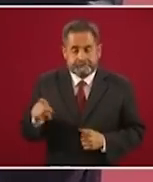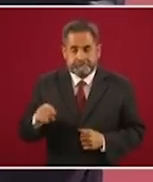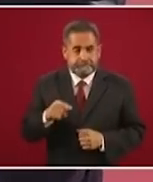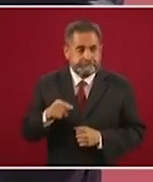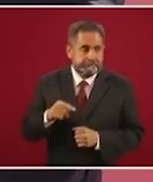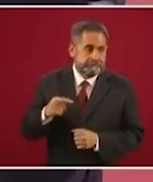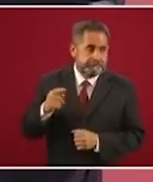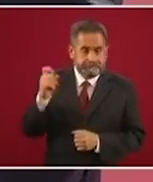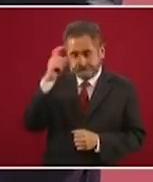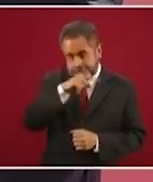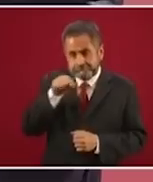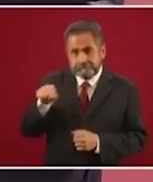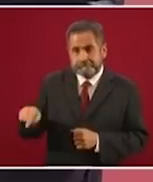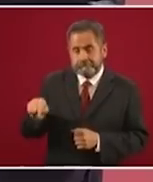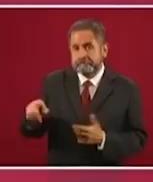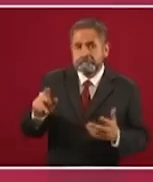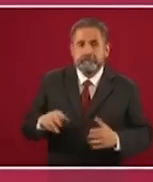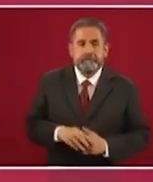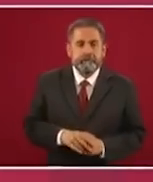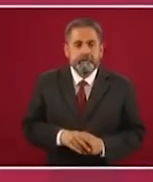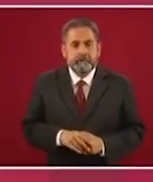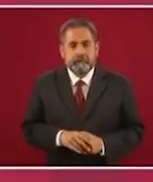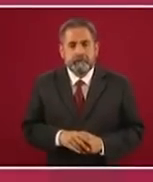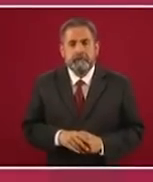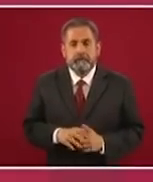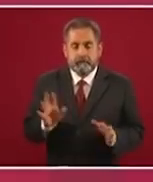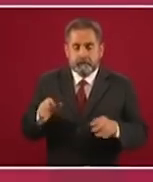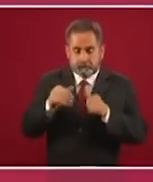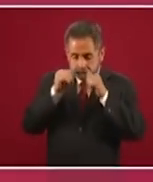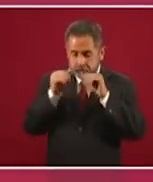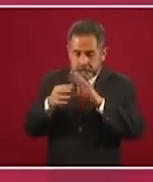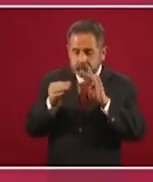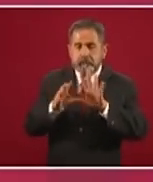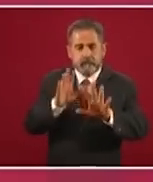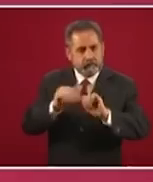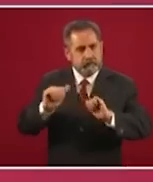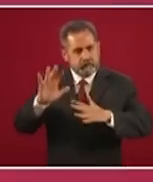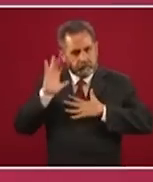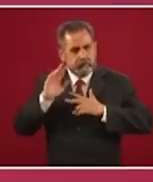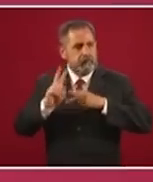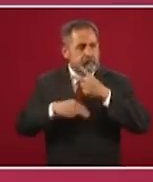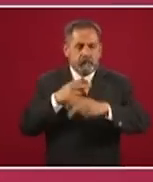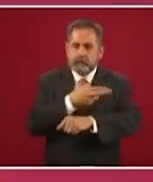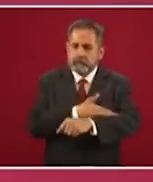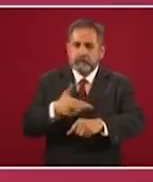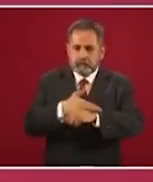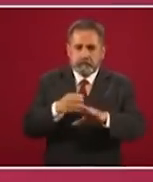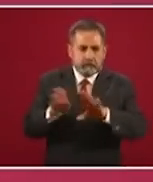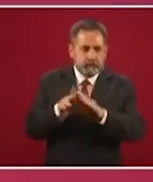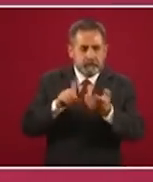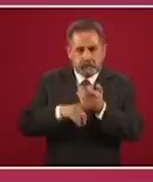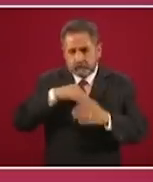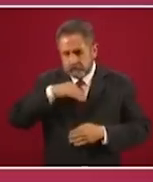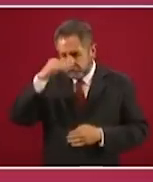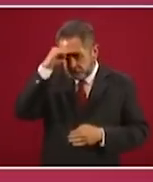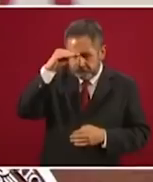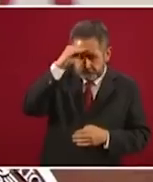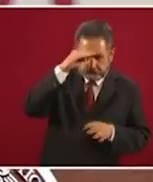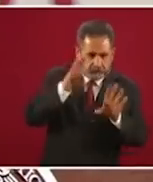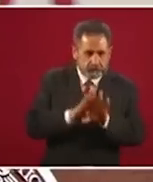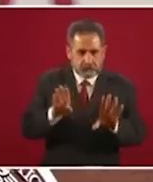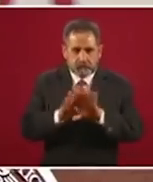grave si no se atiende. Entonces, ya hicimos el compromiso de que vamos nosotros a buscar,